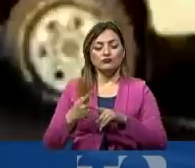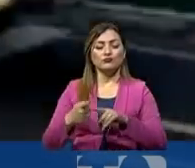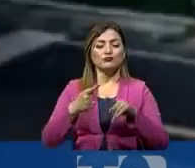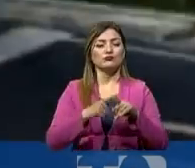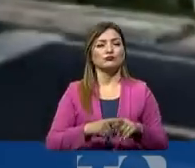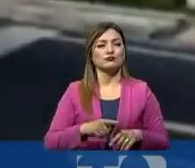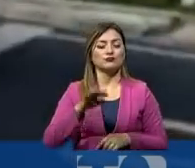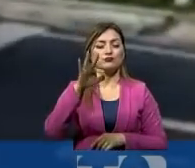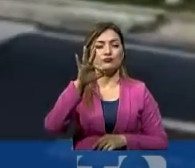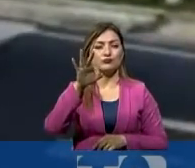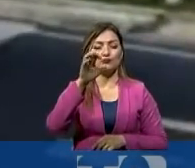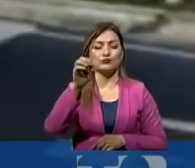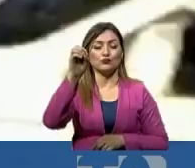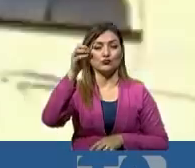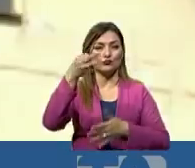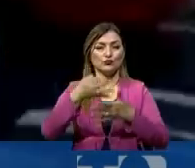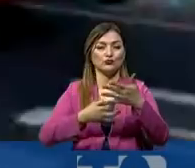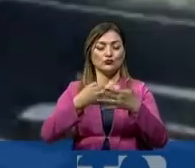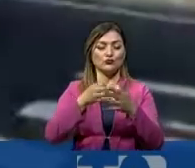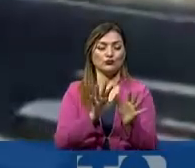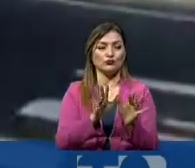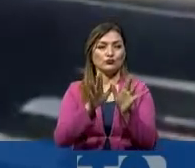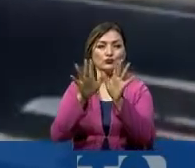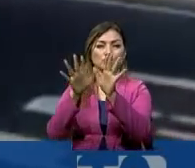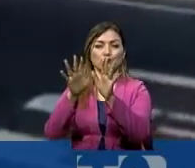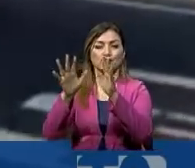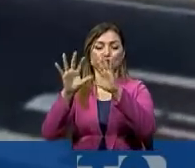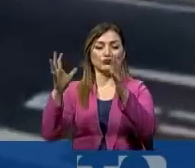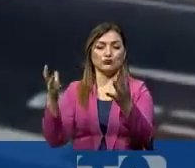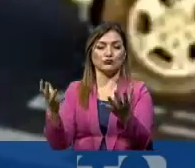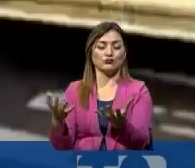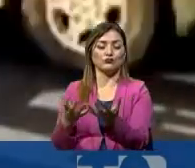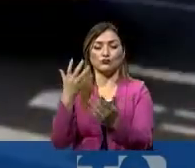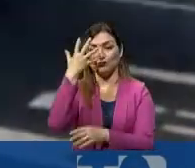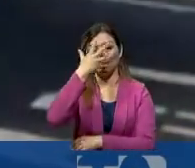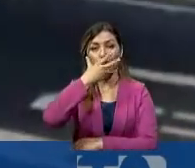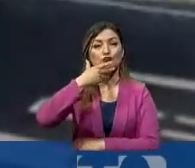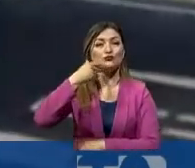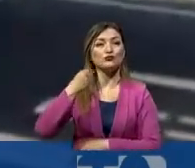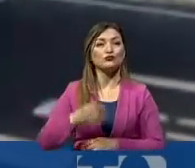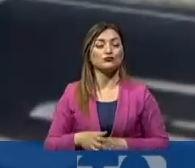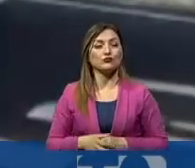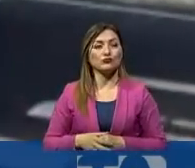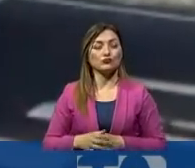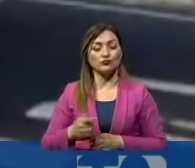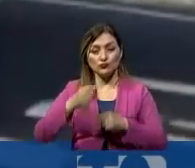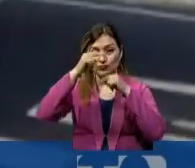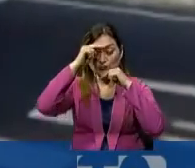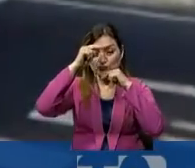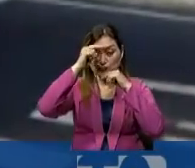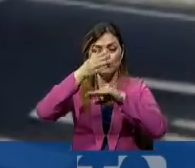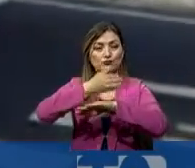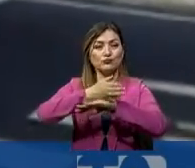menos el 9% del total de aves de todo el mundo, realmente maravilloso. Nosotros en nuestras siguientes